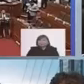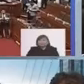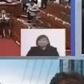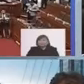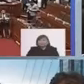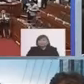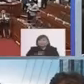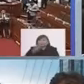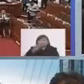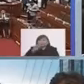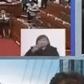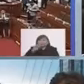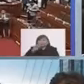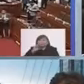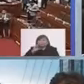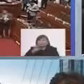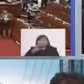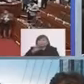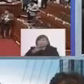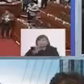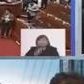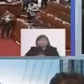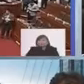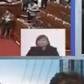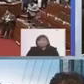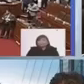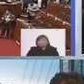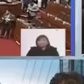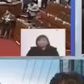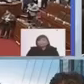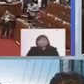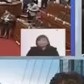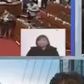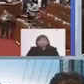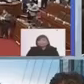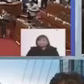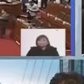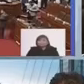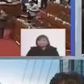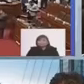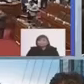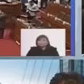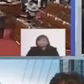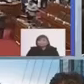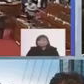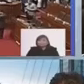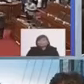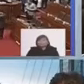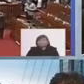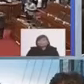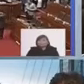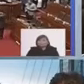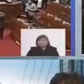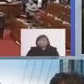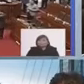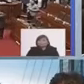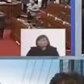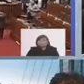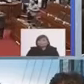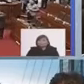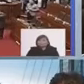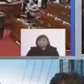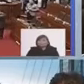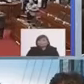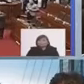sensación de la actualidad política y una torpeza política que lo ha llevado a cometer error tras error. Pero